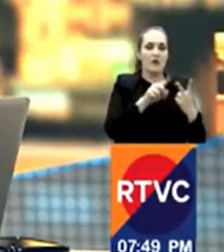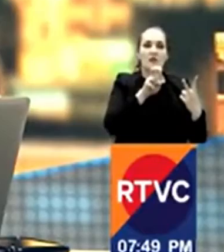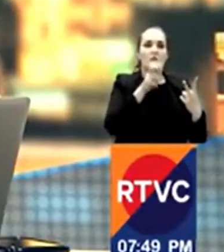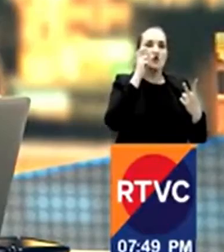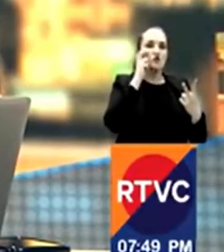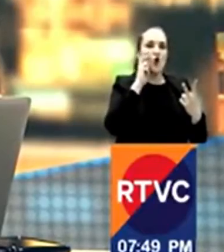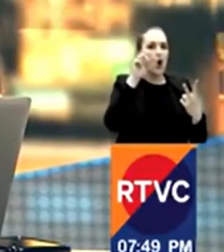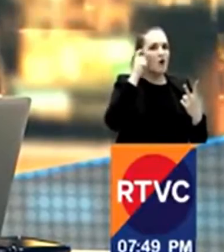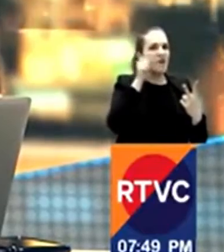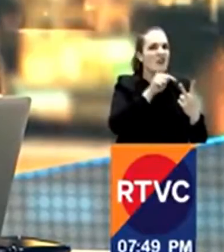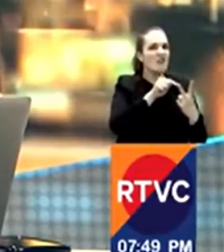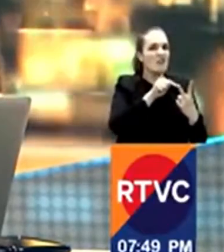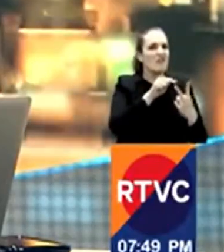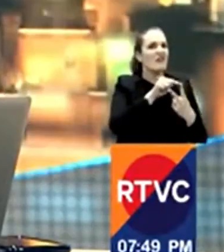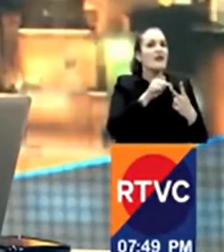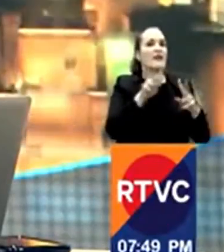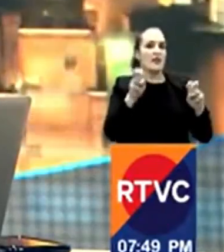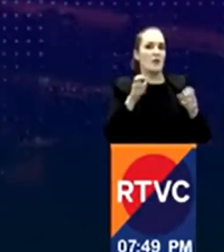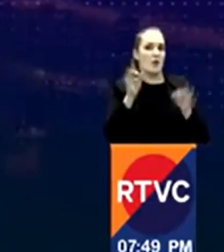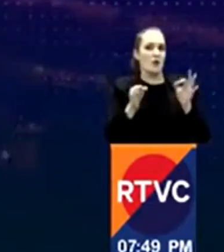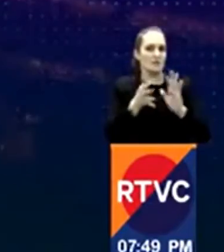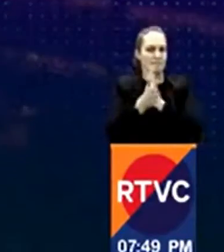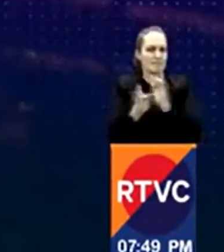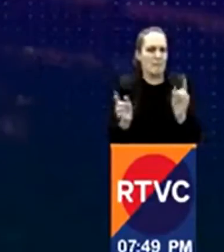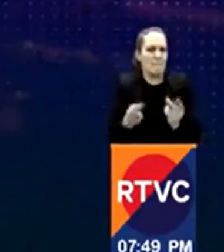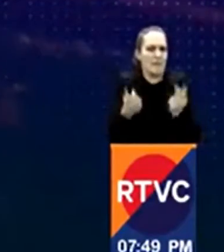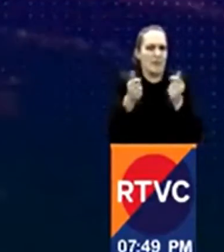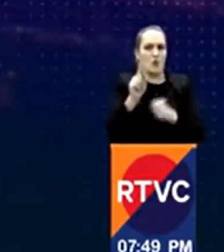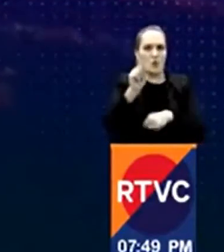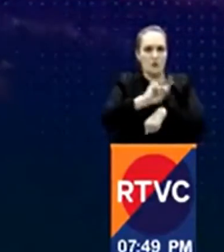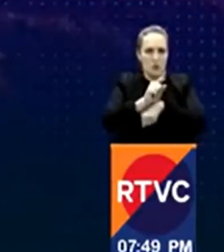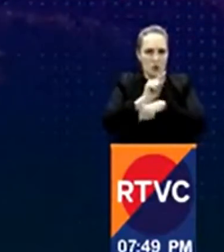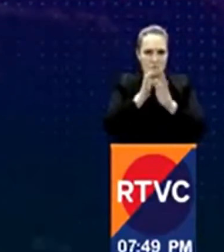del resumen informativo en un minuto.